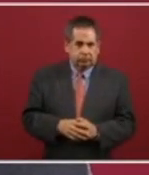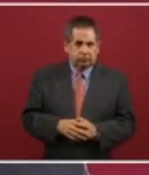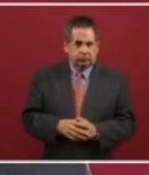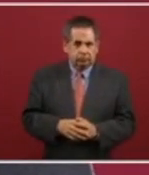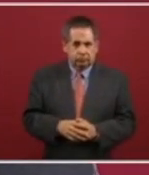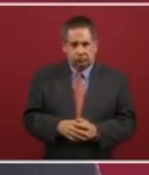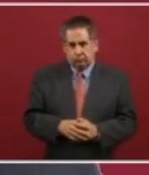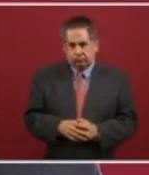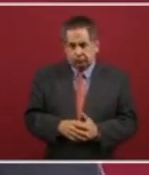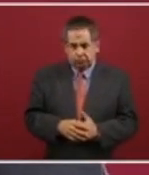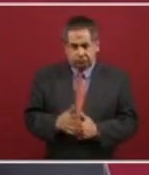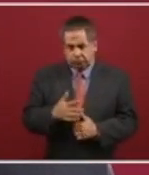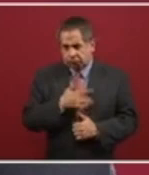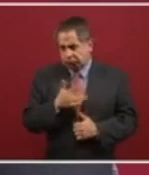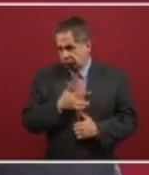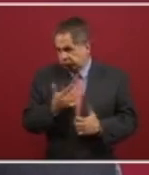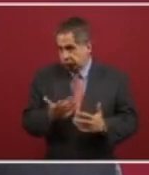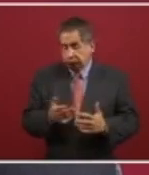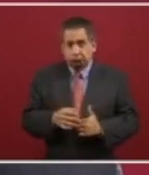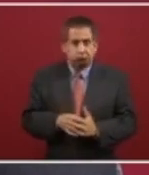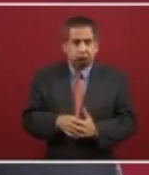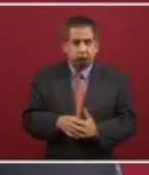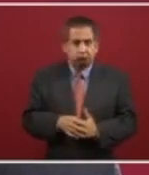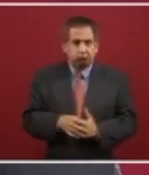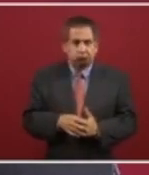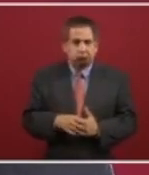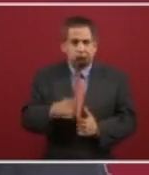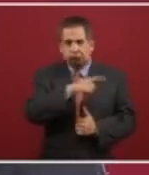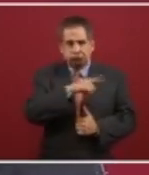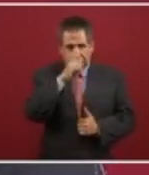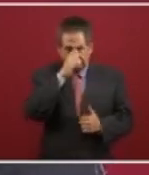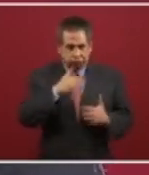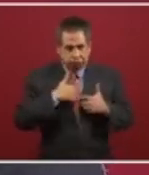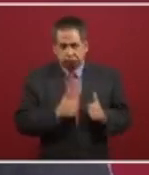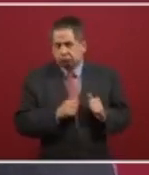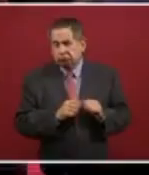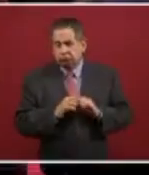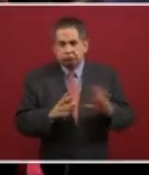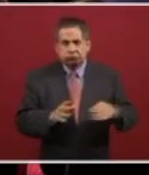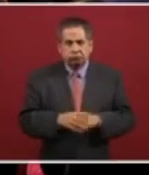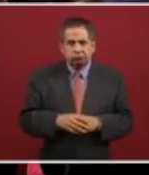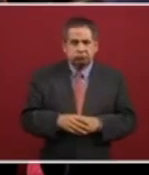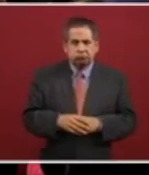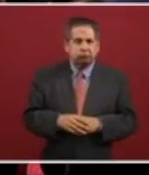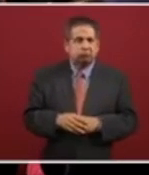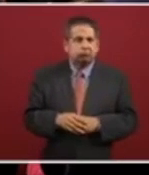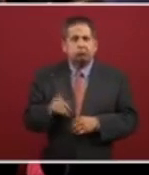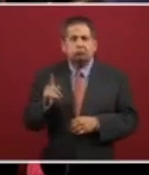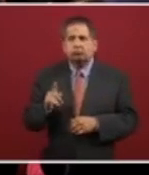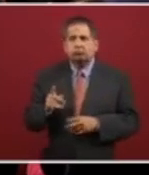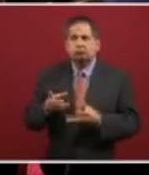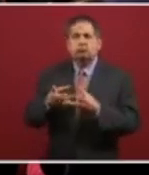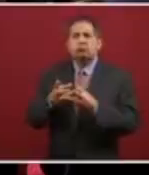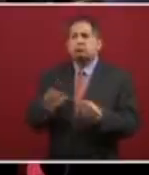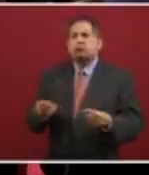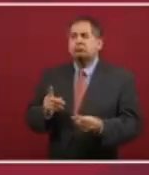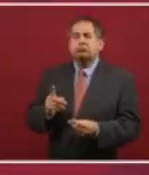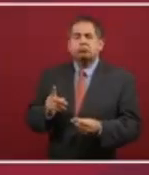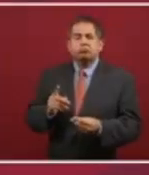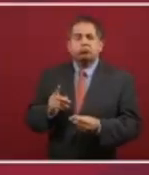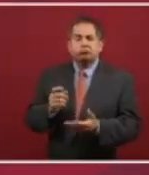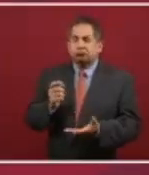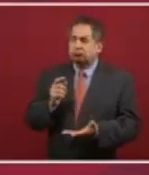de que va a entender de que no se resuelve nada